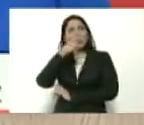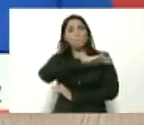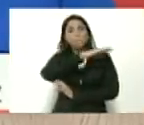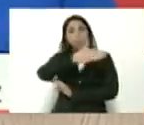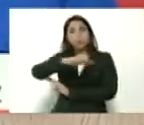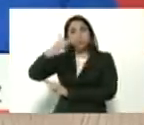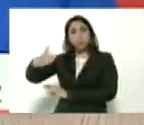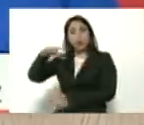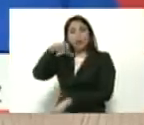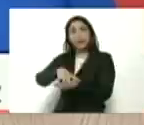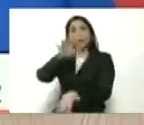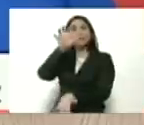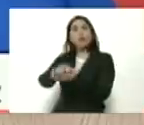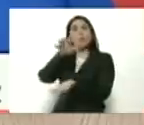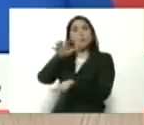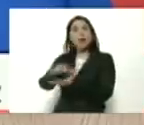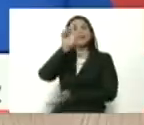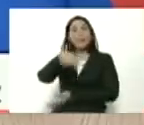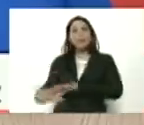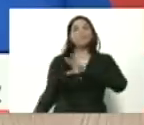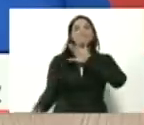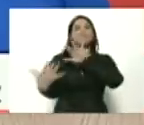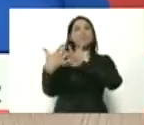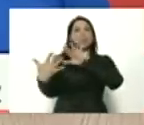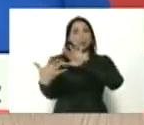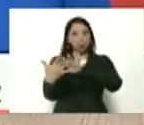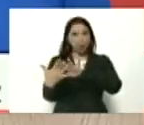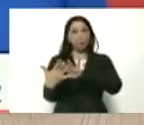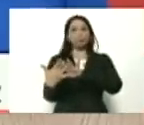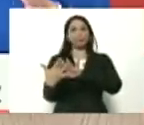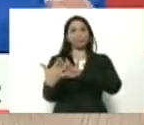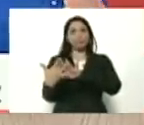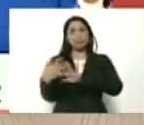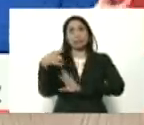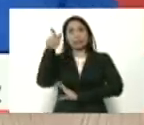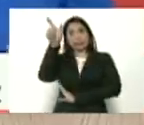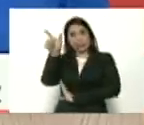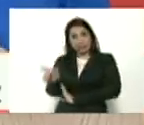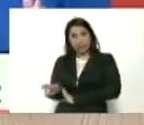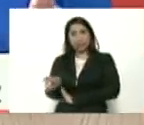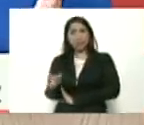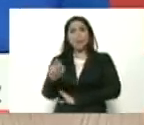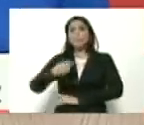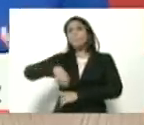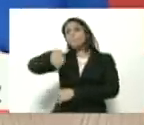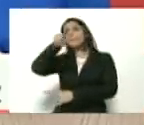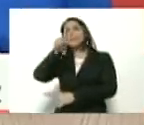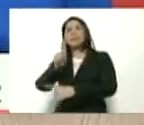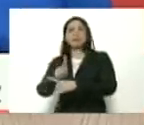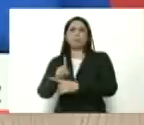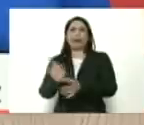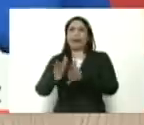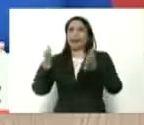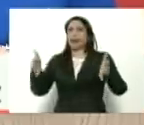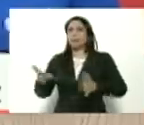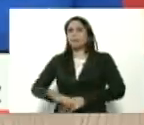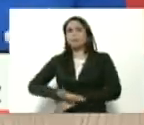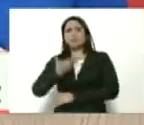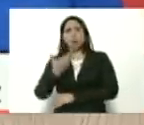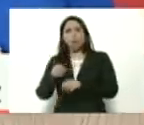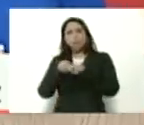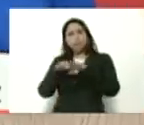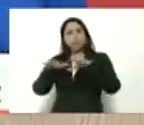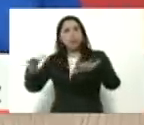Esparta, vinculado también a este caso foco principal y un gran foco que hemos